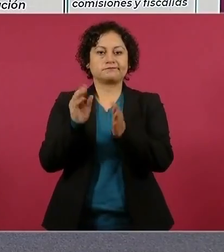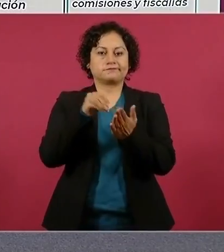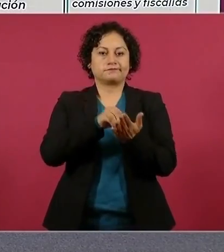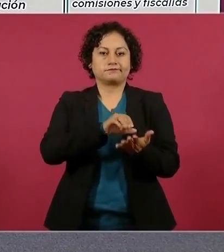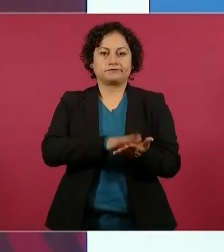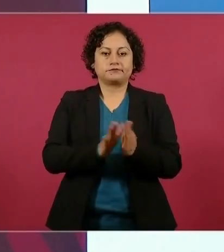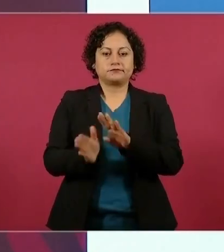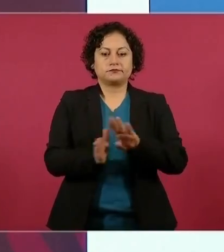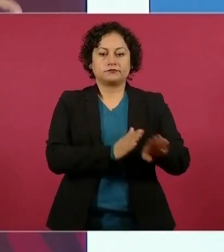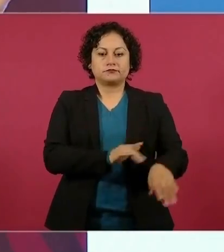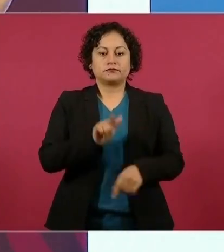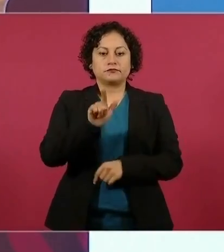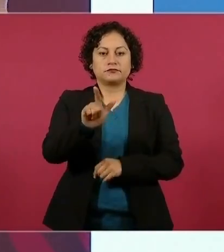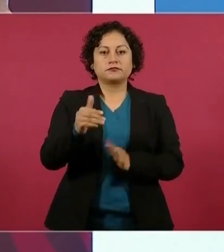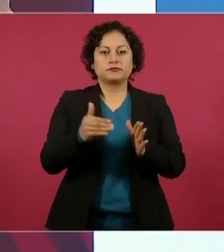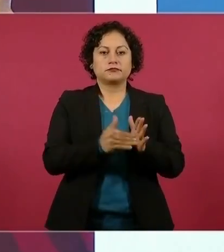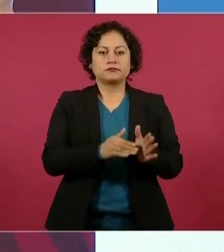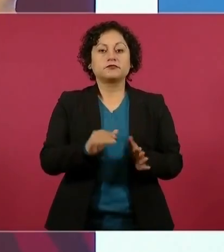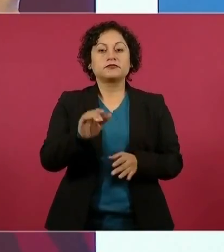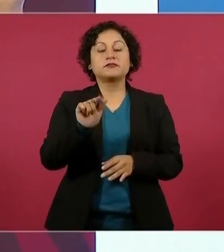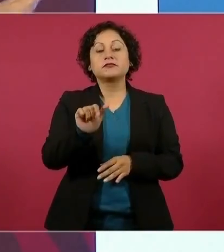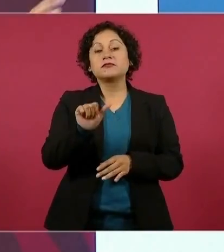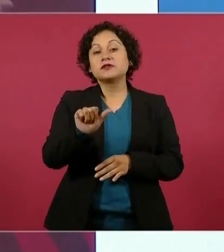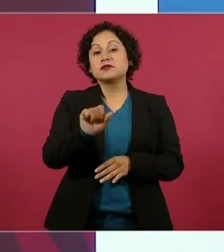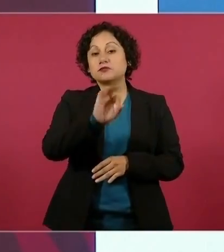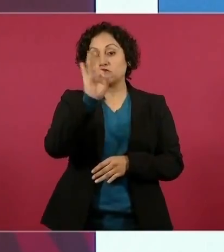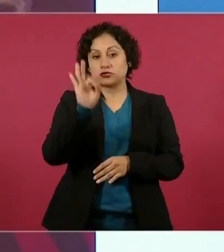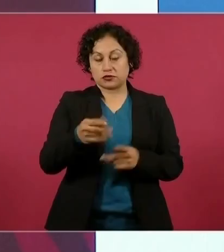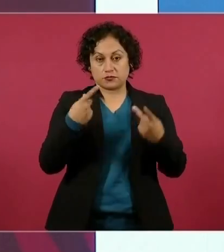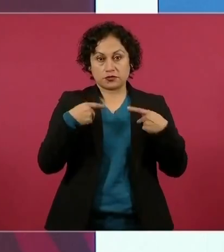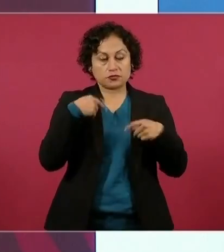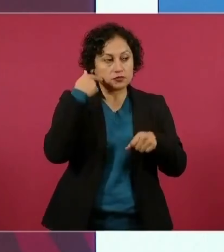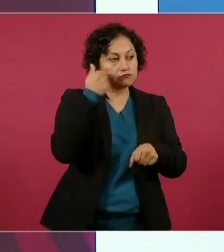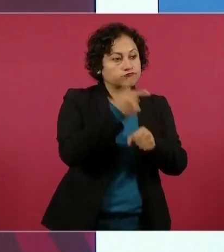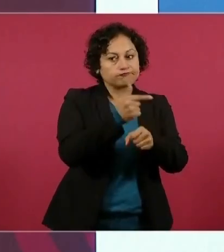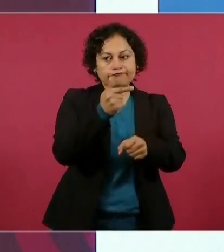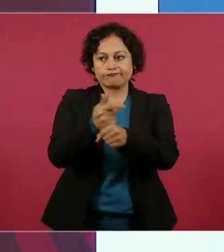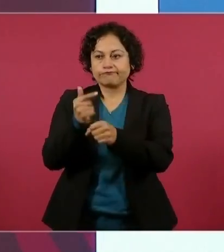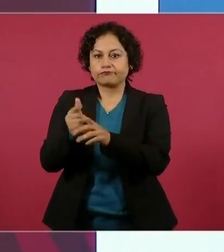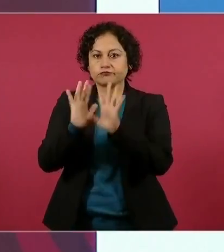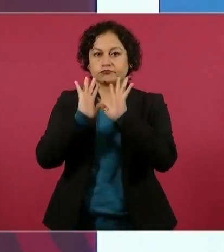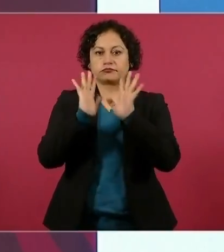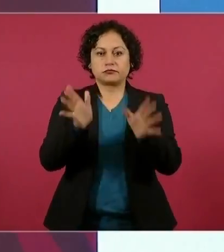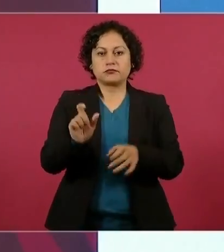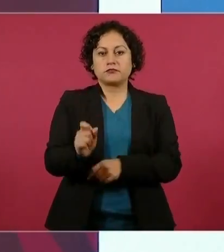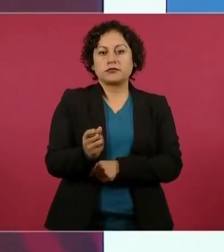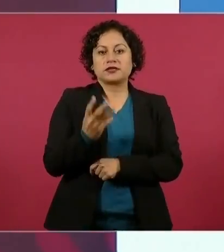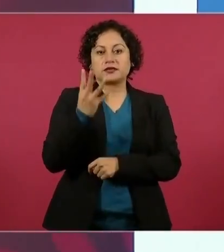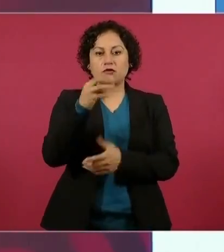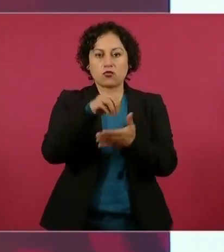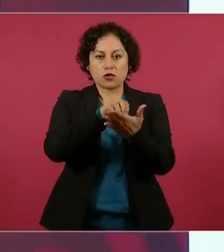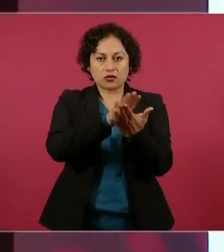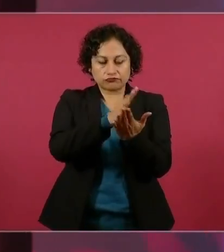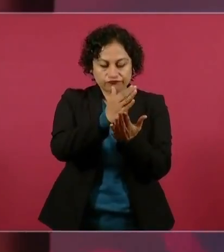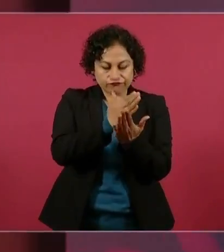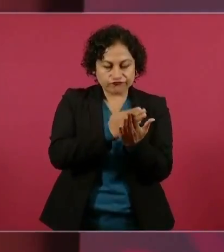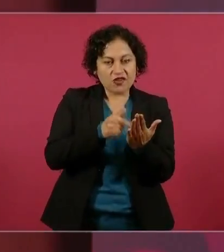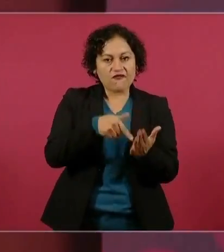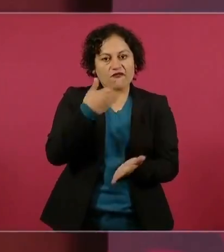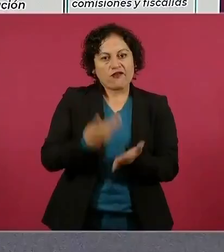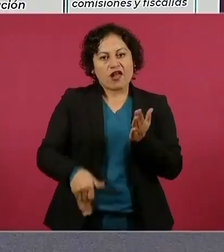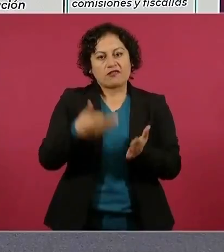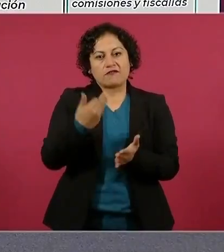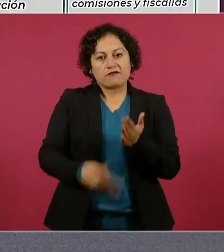17.000, que es el 16%, personas ubicadas, 24% registros sin datos suficientes para